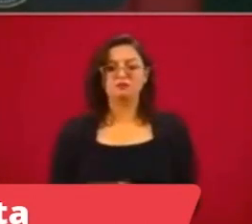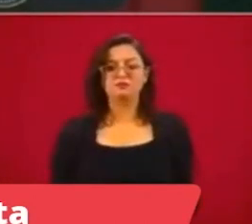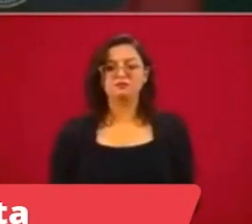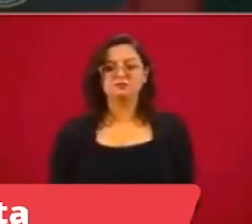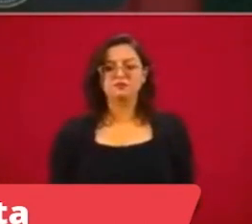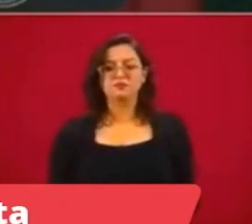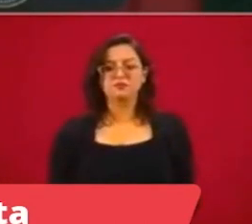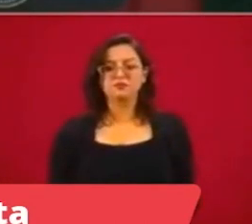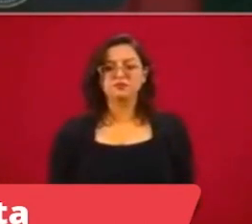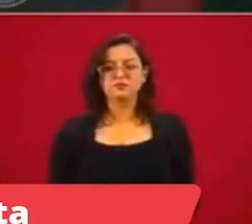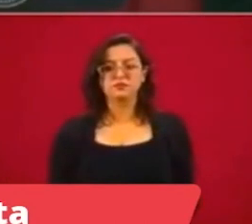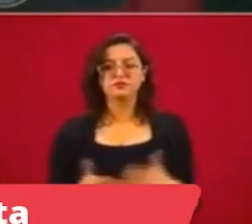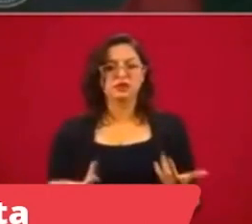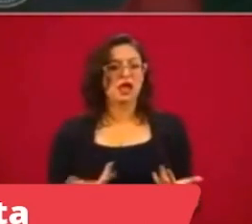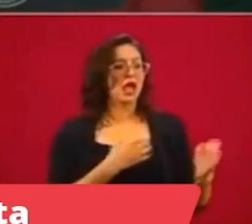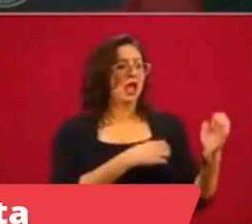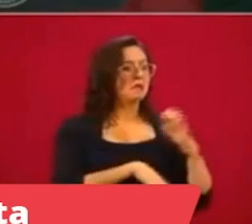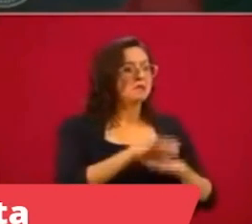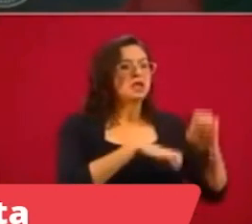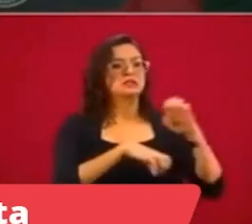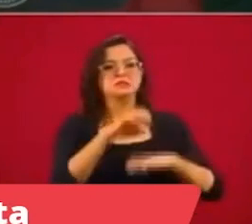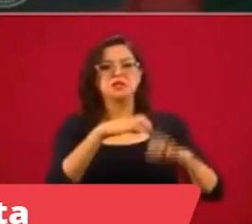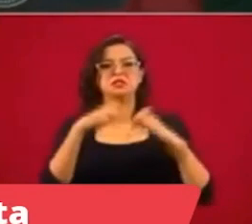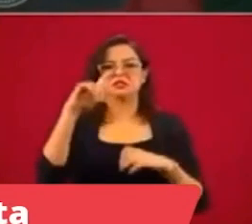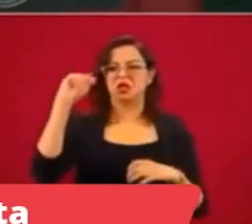robados a México, ese